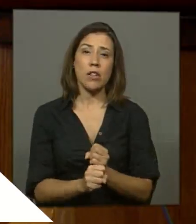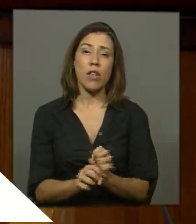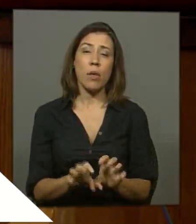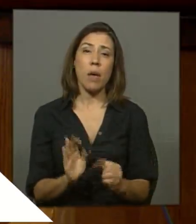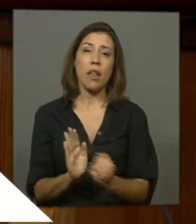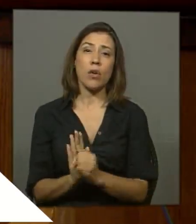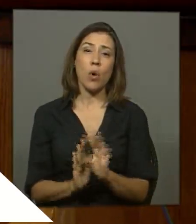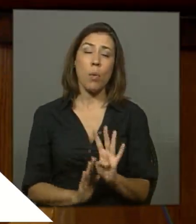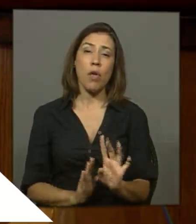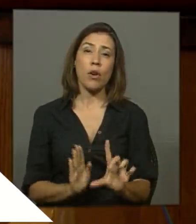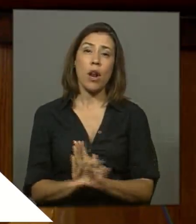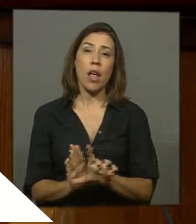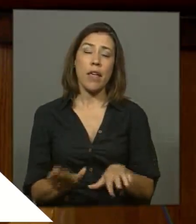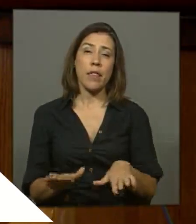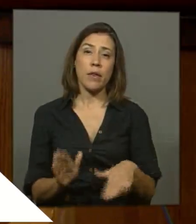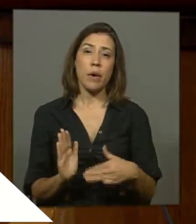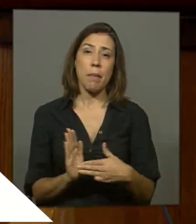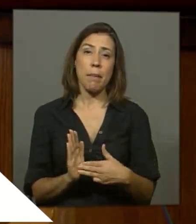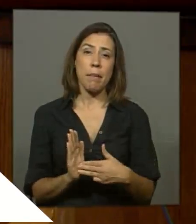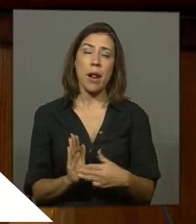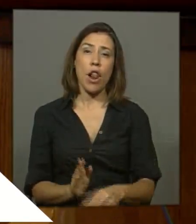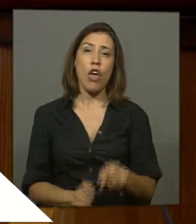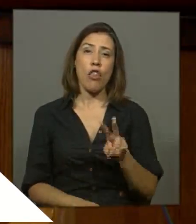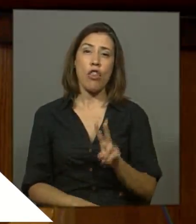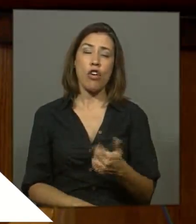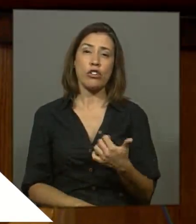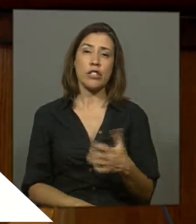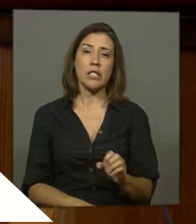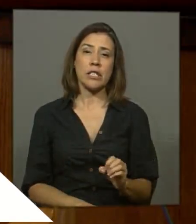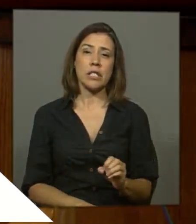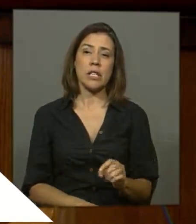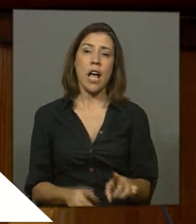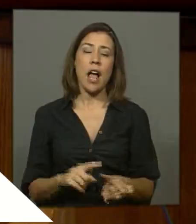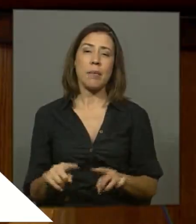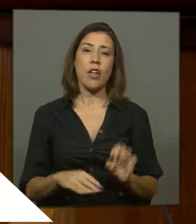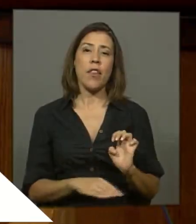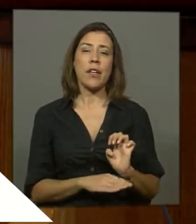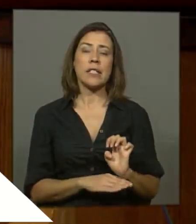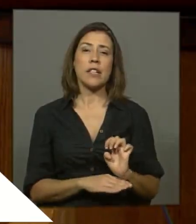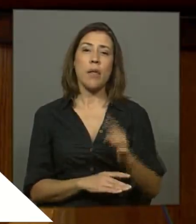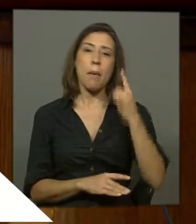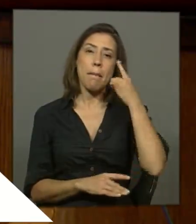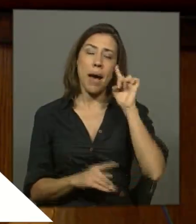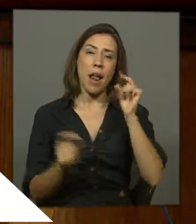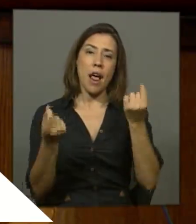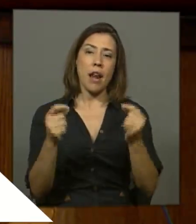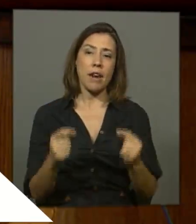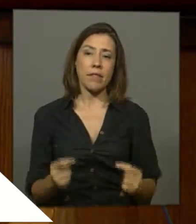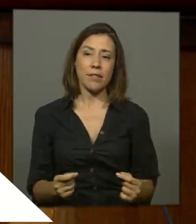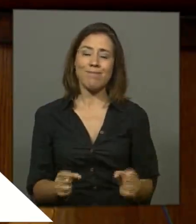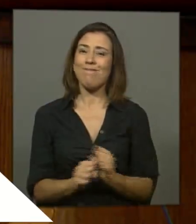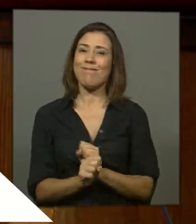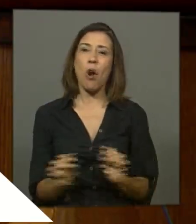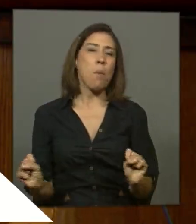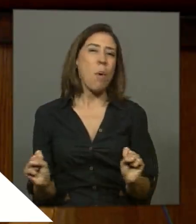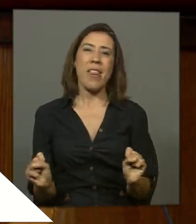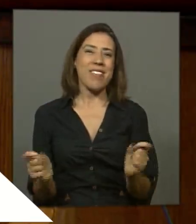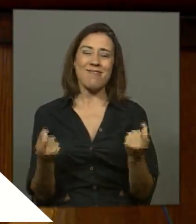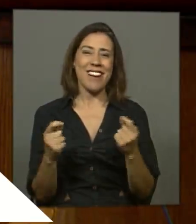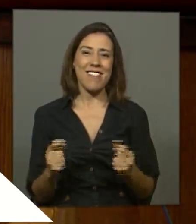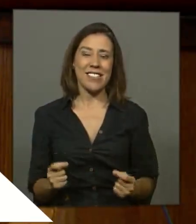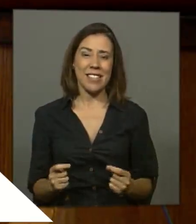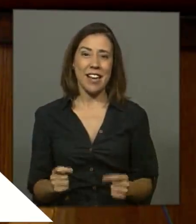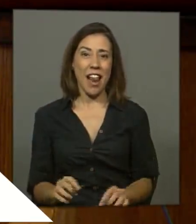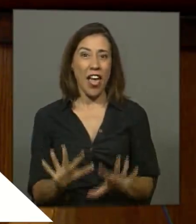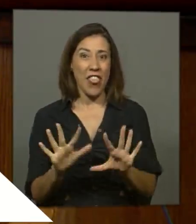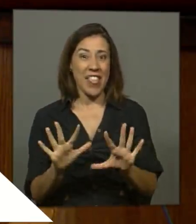artículo 4 de la ley 19260 tiene la administración del Estado para su revisión no podía ser revisados en los